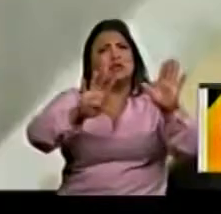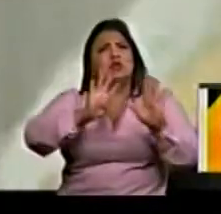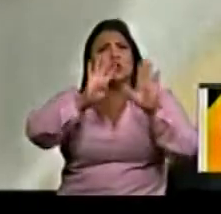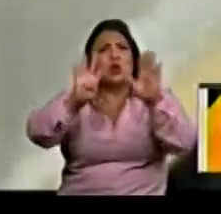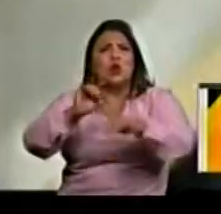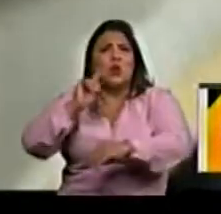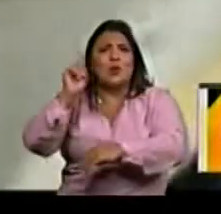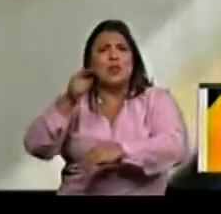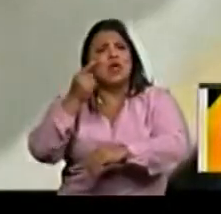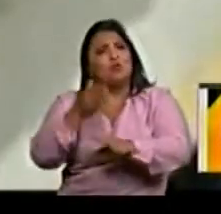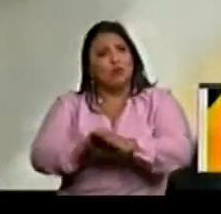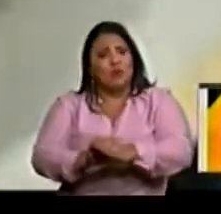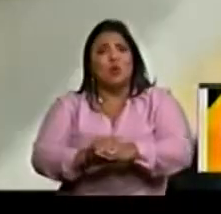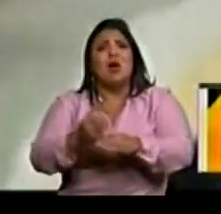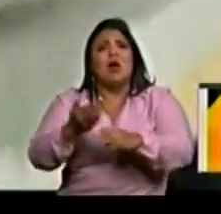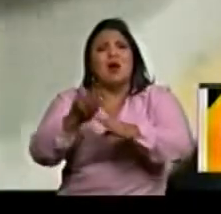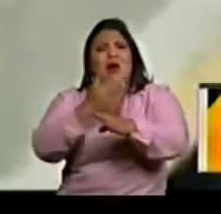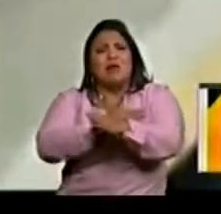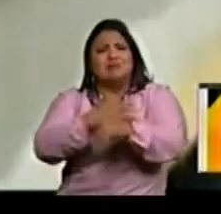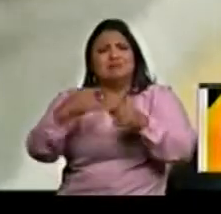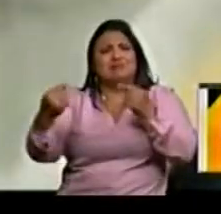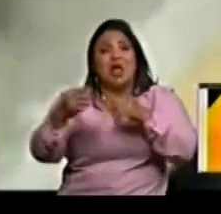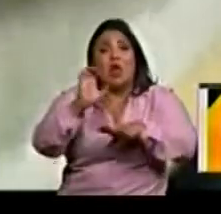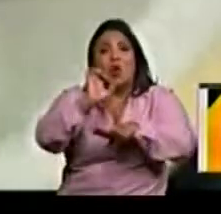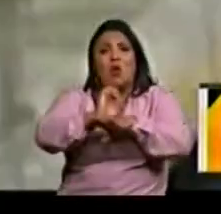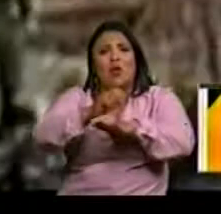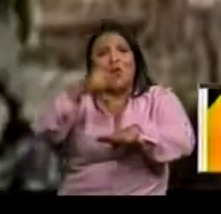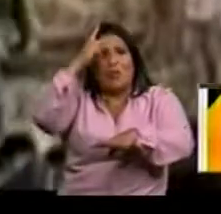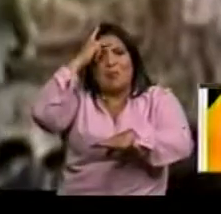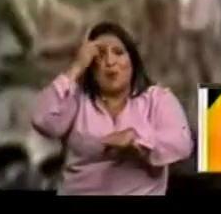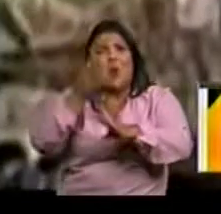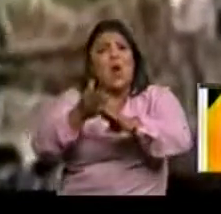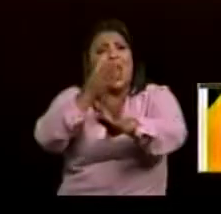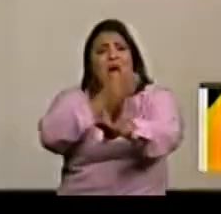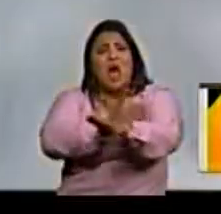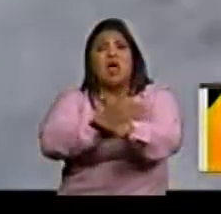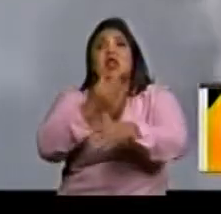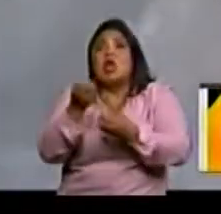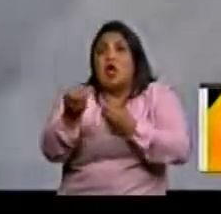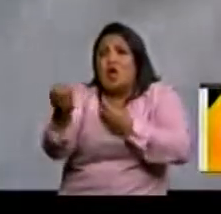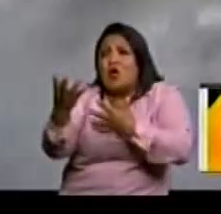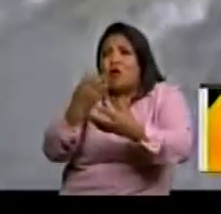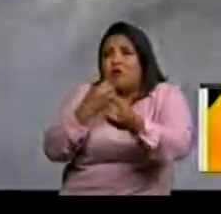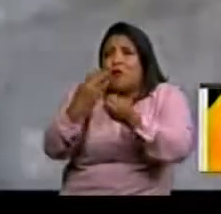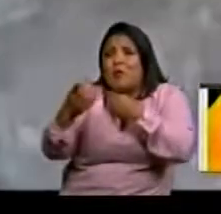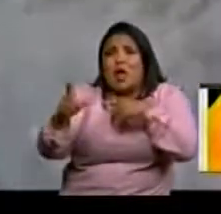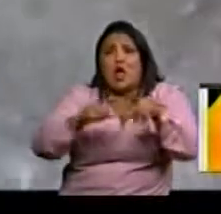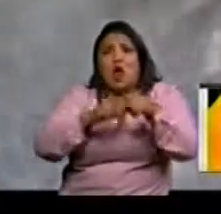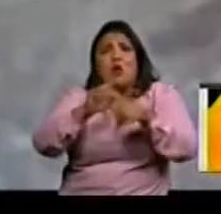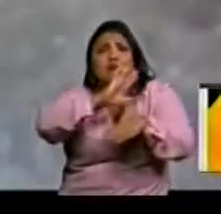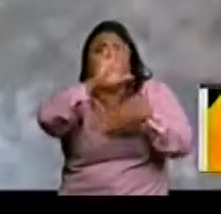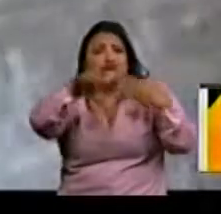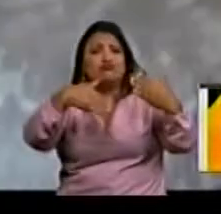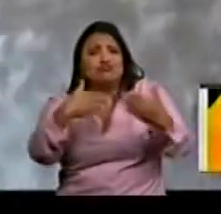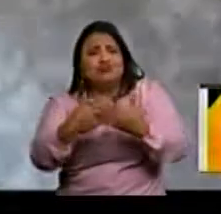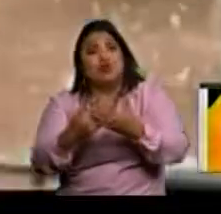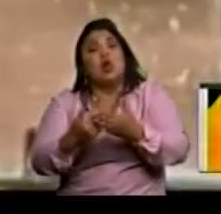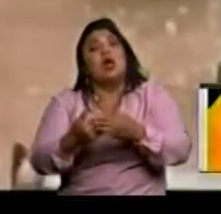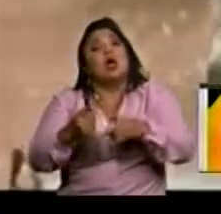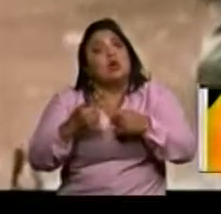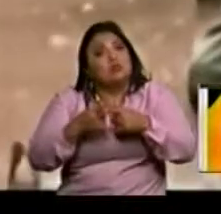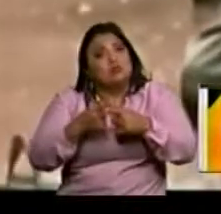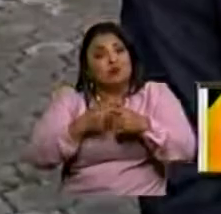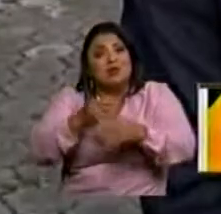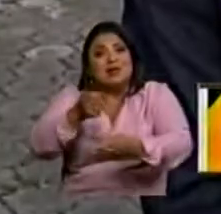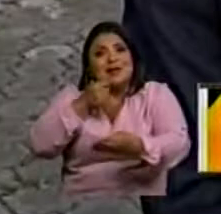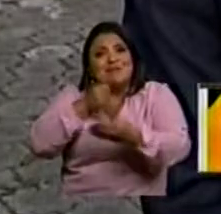1991. El conflicto bélico entre Ecuador y Perú llamaba al deber de informar desde el lugar de los hechos. Es así que el